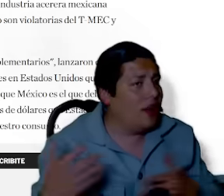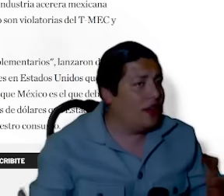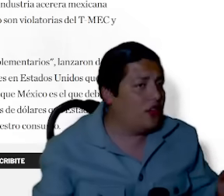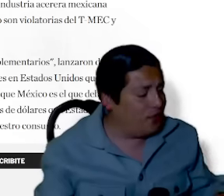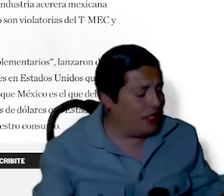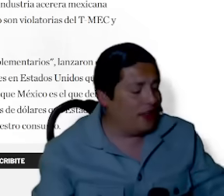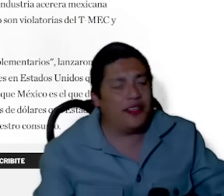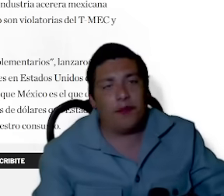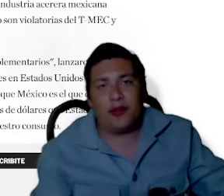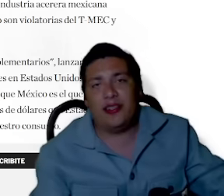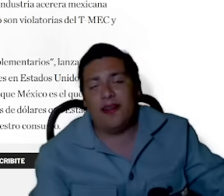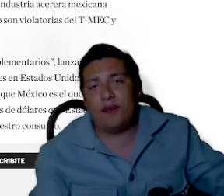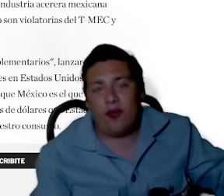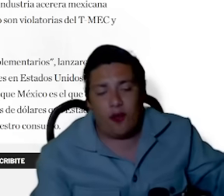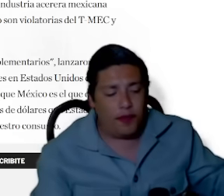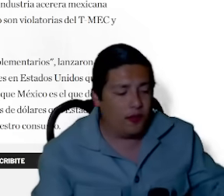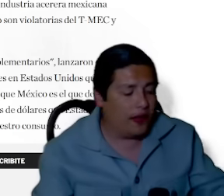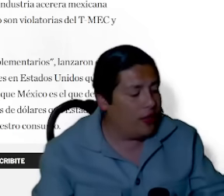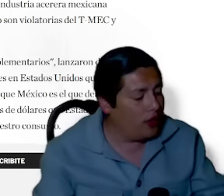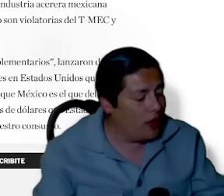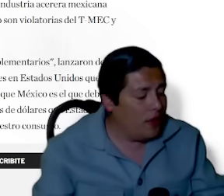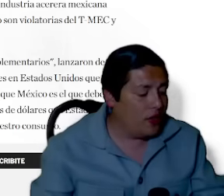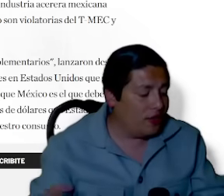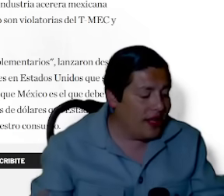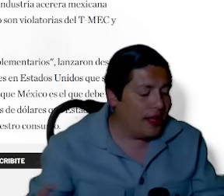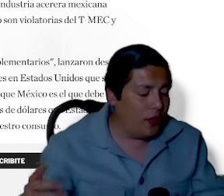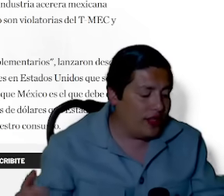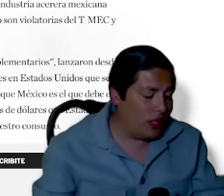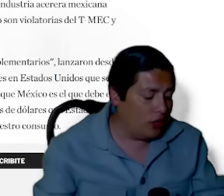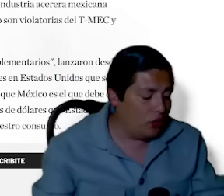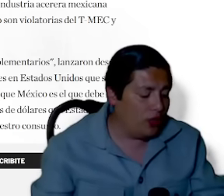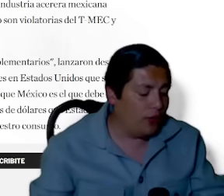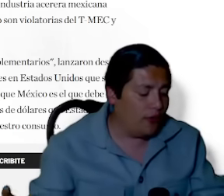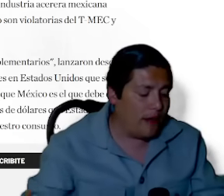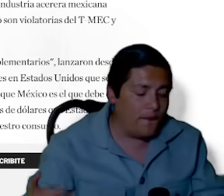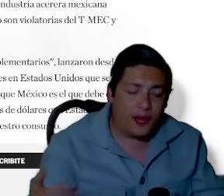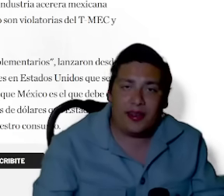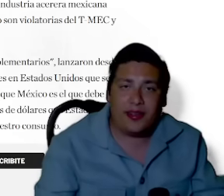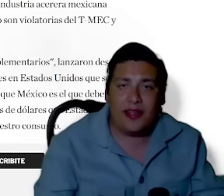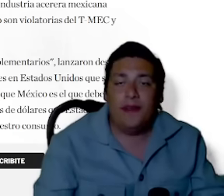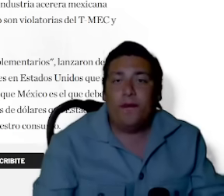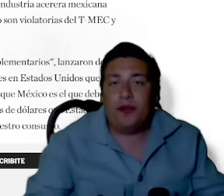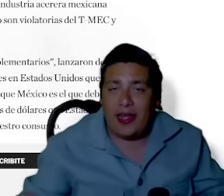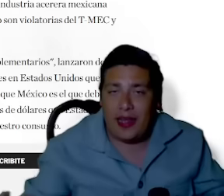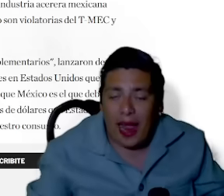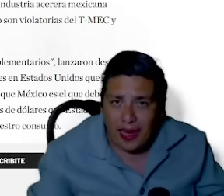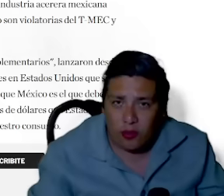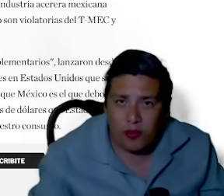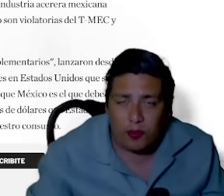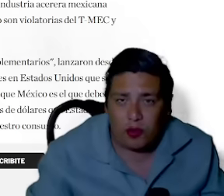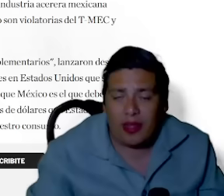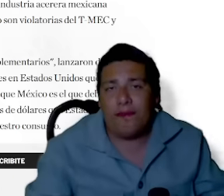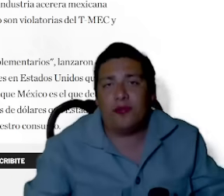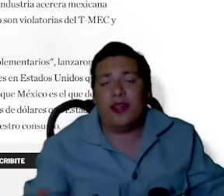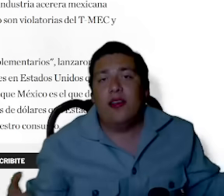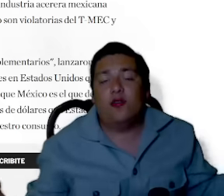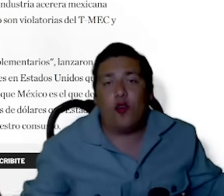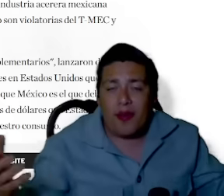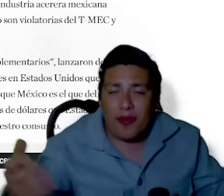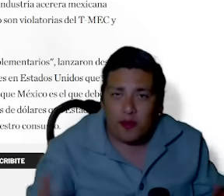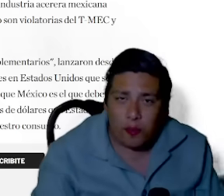también ya lo ha dicho muchas veces el presidente López Obrador pues México y Estados Unidos forman parte de algo